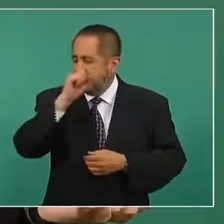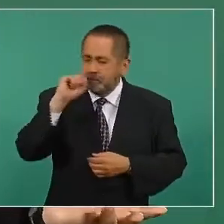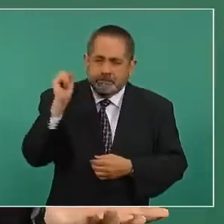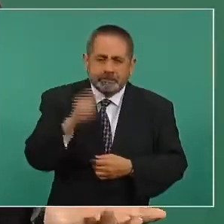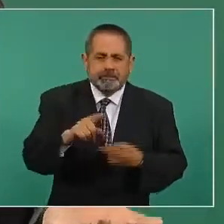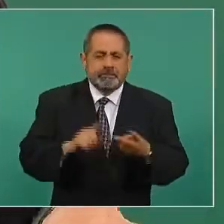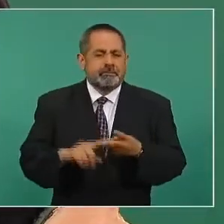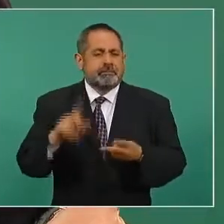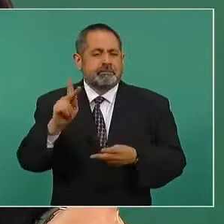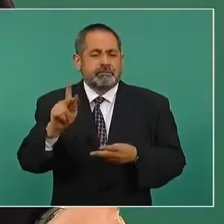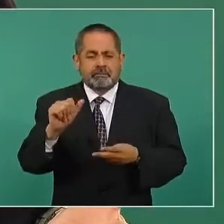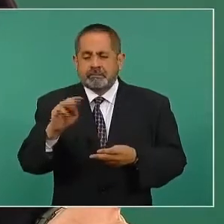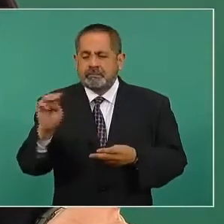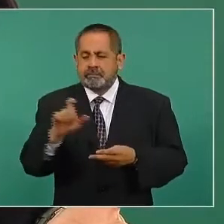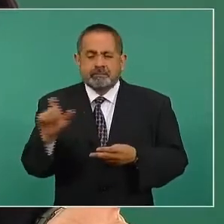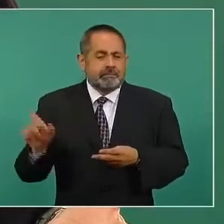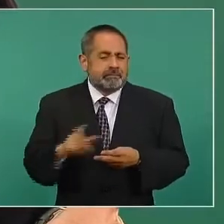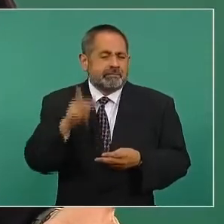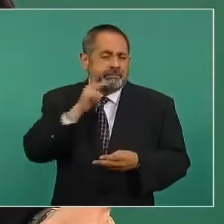caso del petróleo.